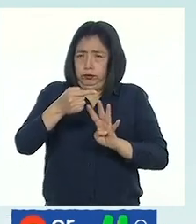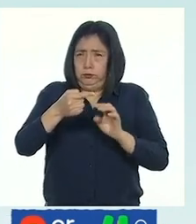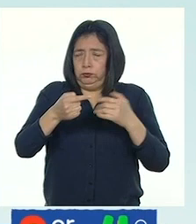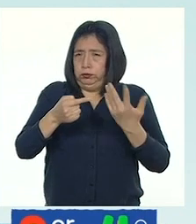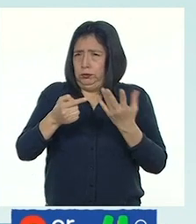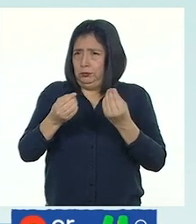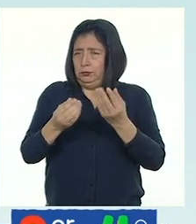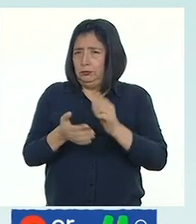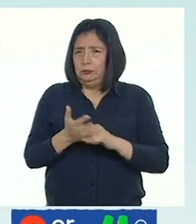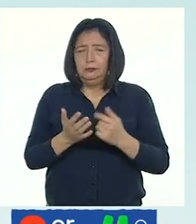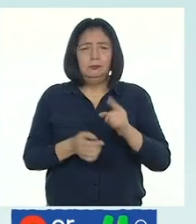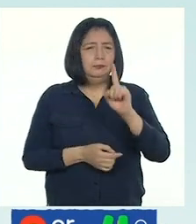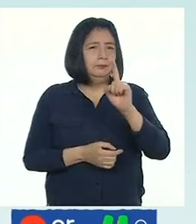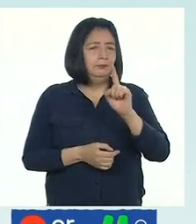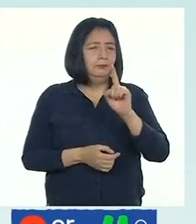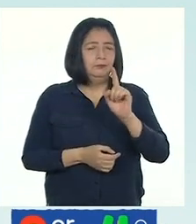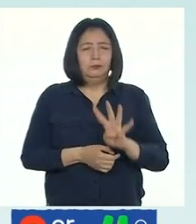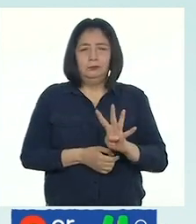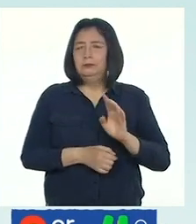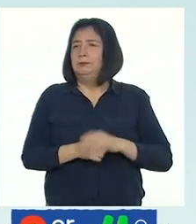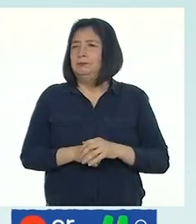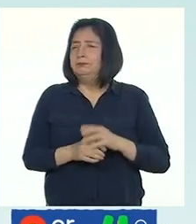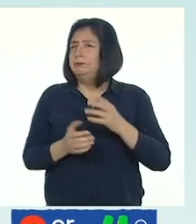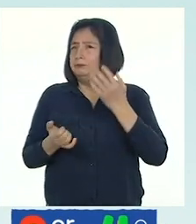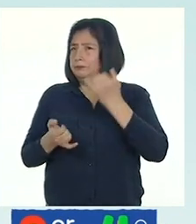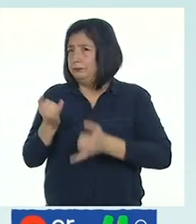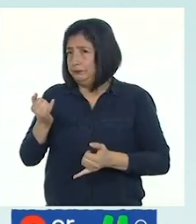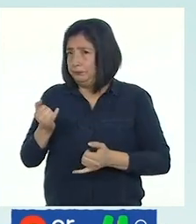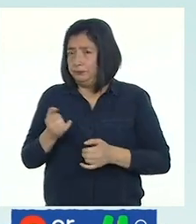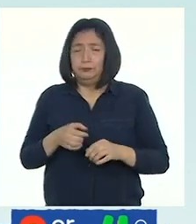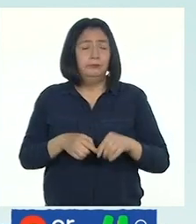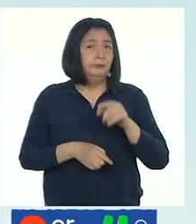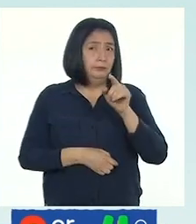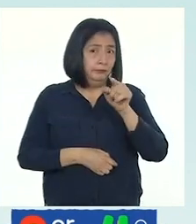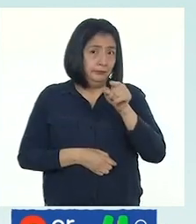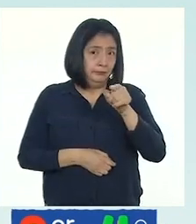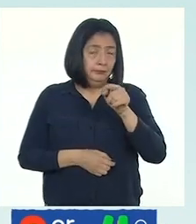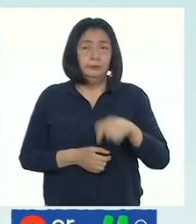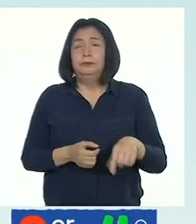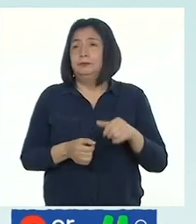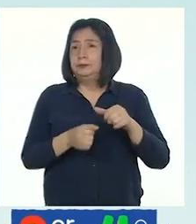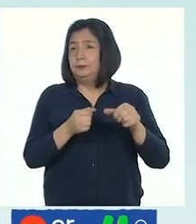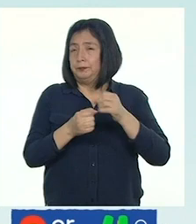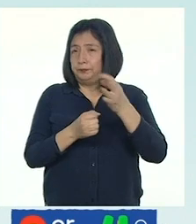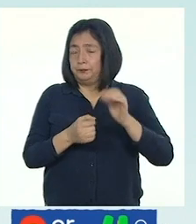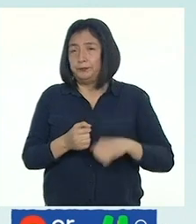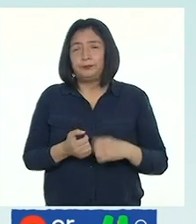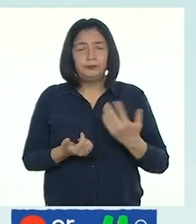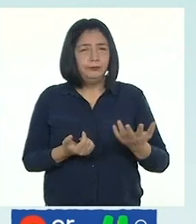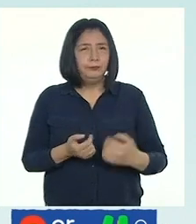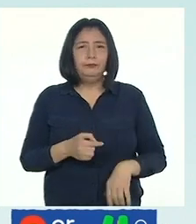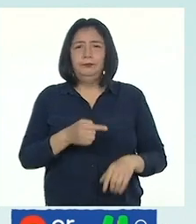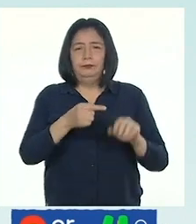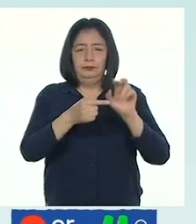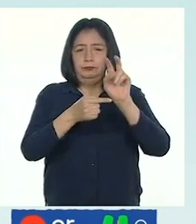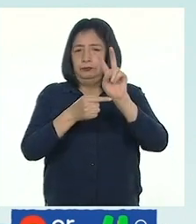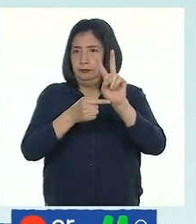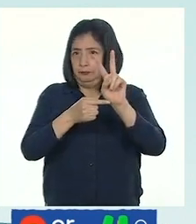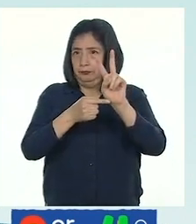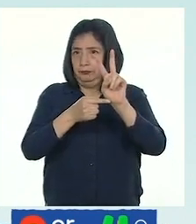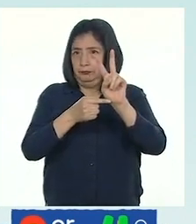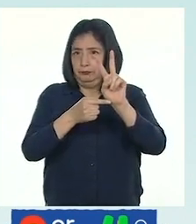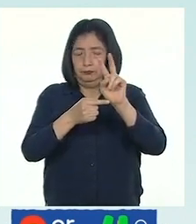Así que se lee un cuarto. Y por último apareció esta fracción, la cual tiene como